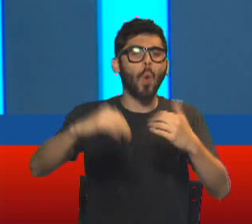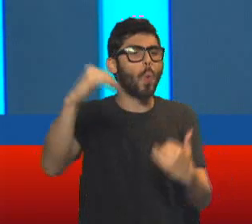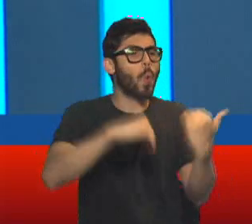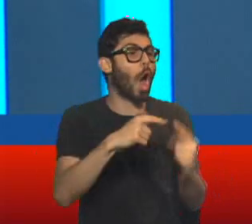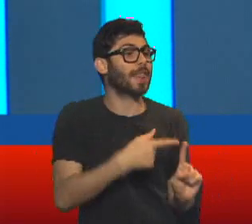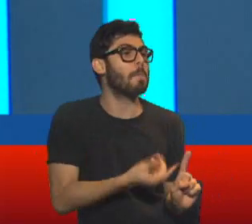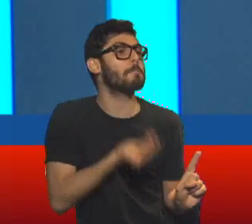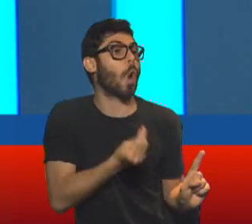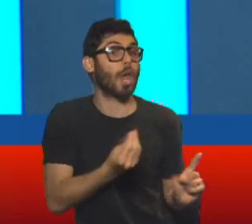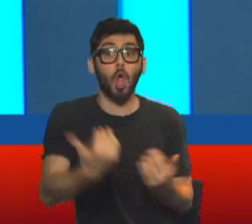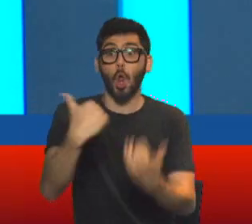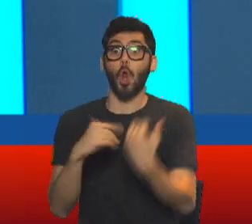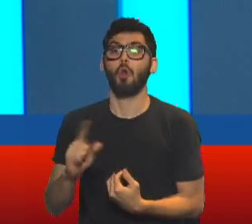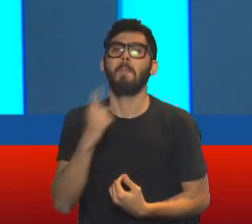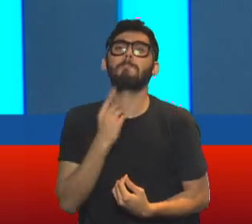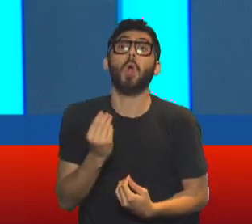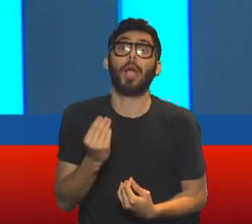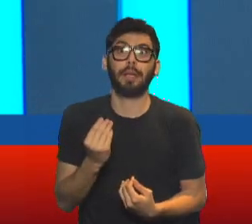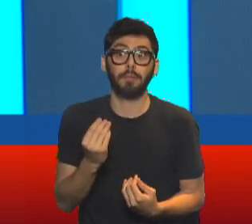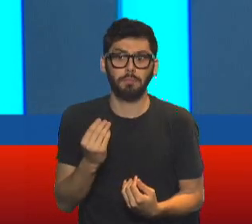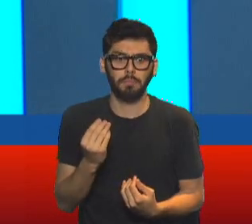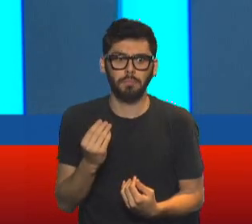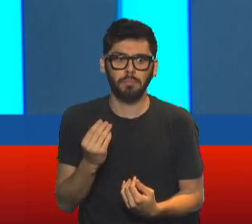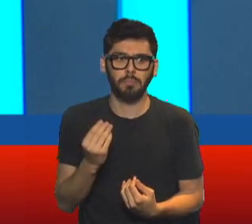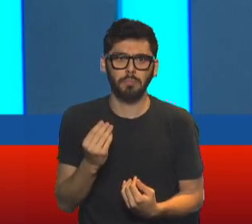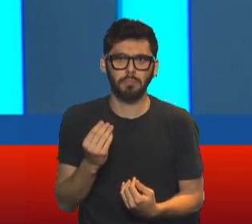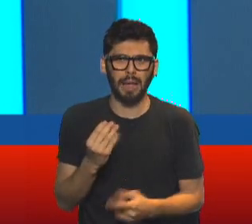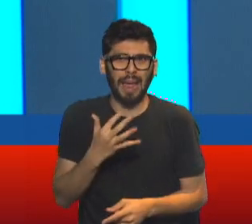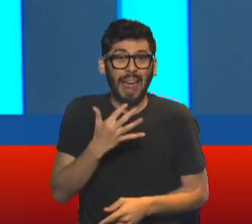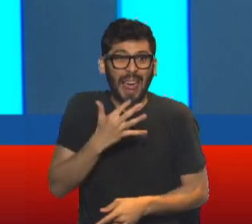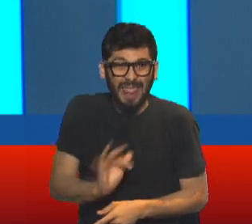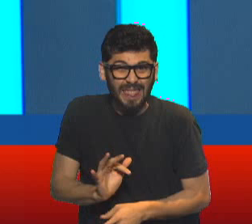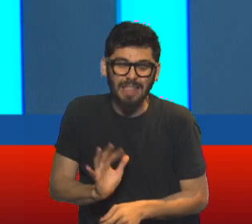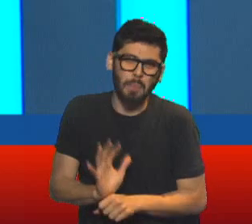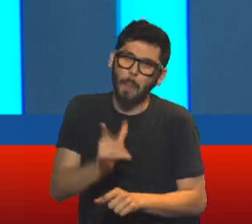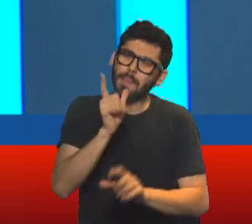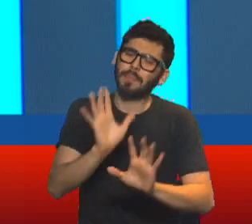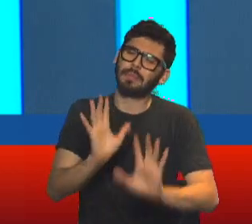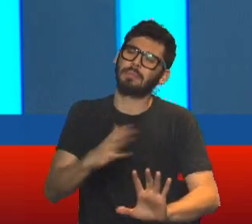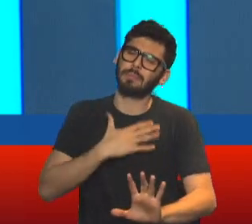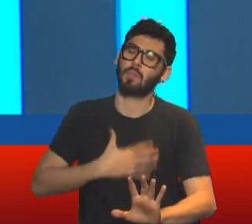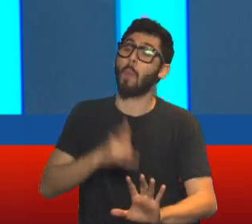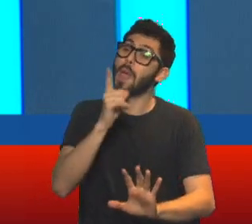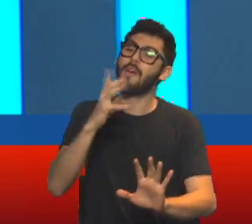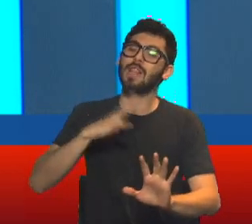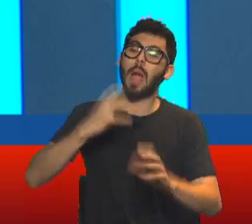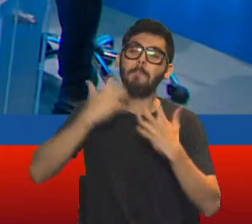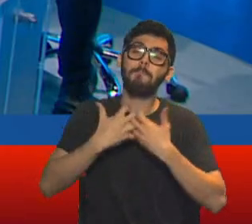mí me parece que por lo pronto, sí, es anticiparse. Me parece que hay que tomarse un tiempo para pensar y arrimarse un poco